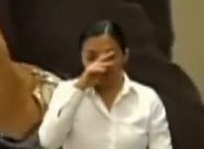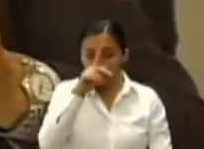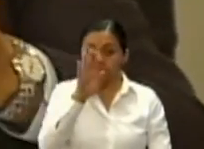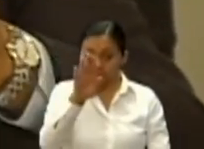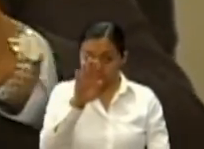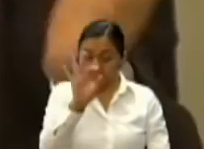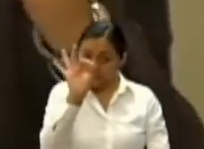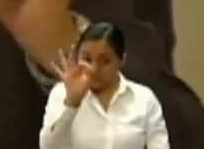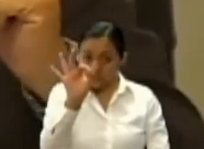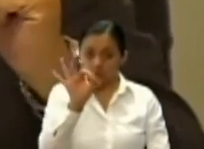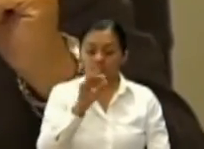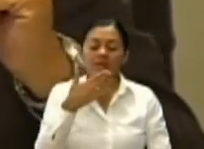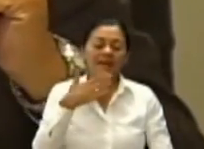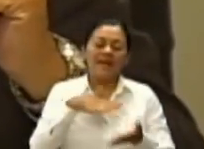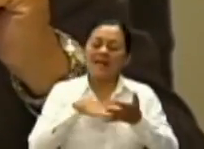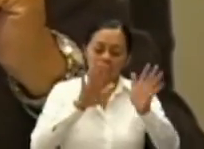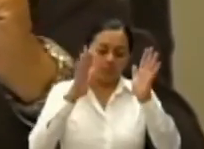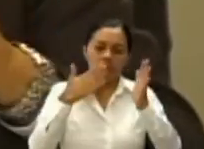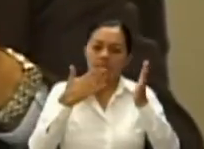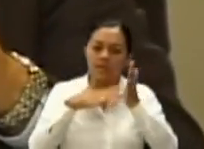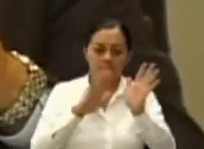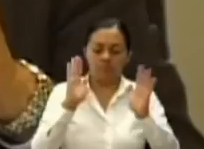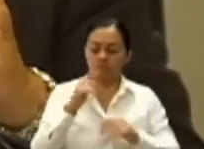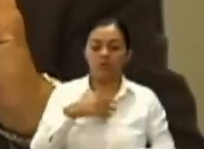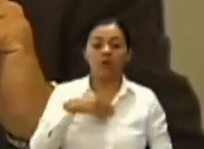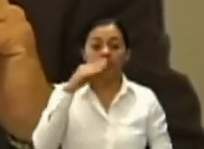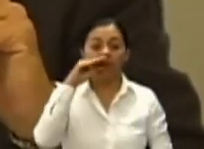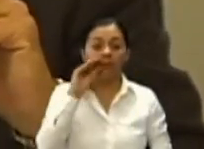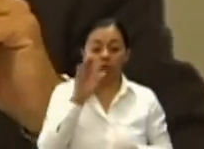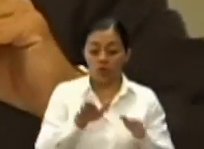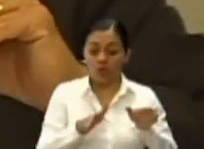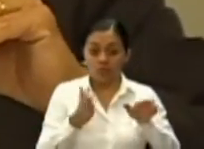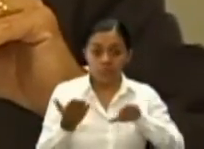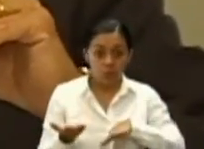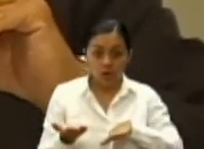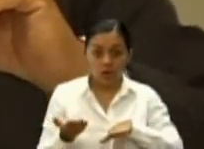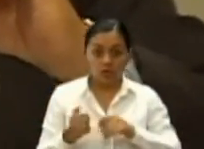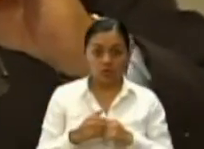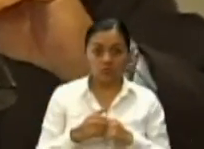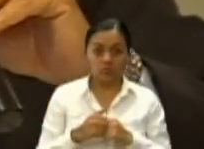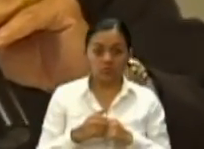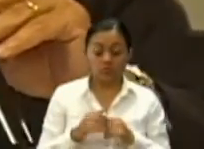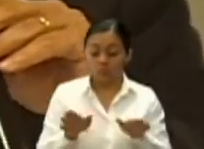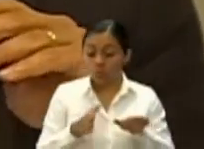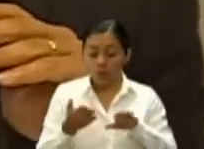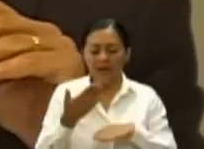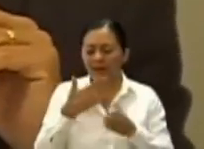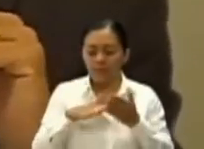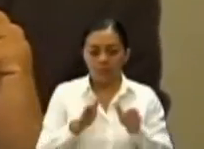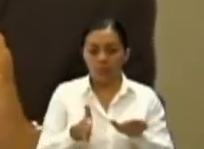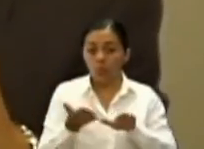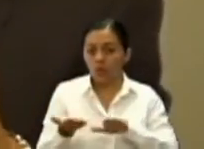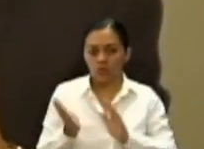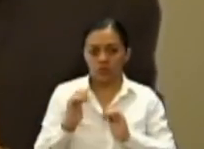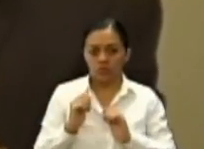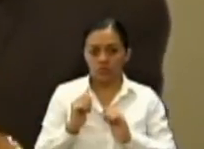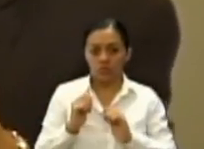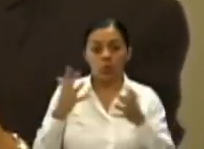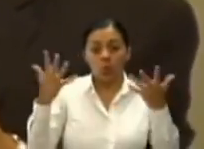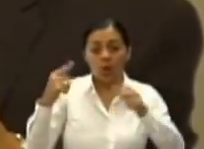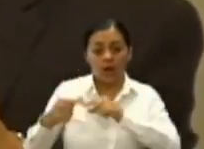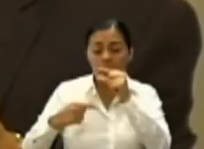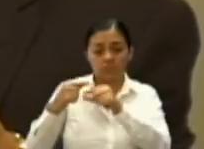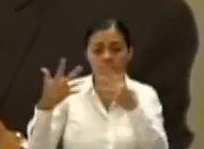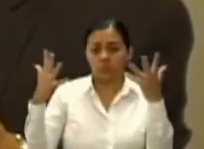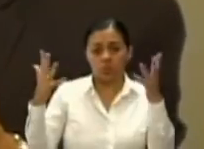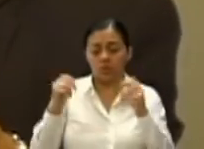si fallecía seminuevos ya no va a dar nada si no tiene la empresa a latir un fidecomiso en panamá si me explico una diferencia